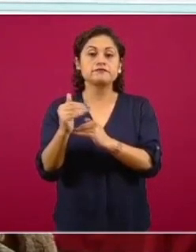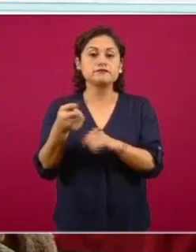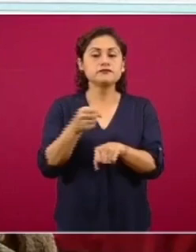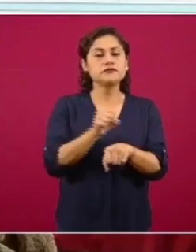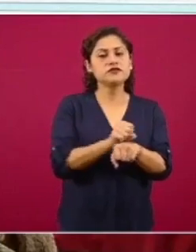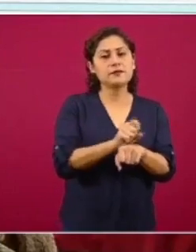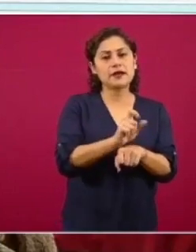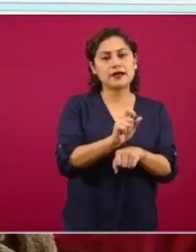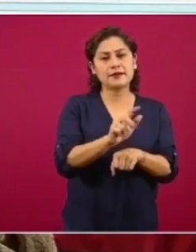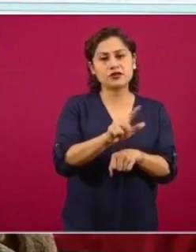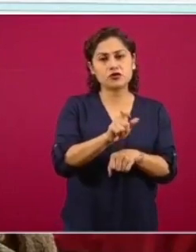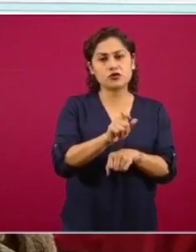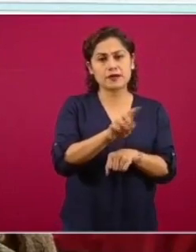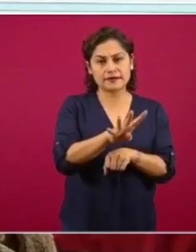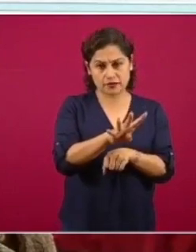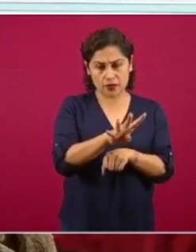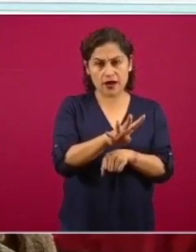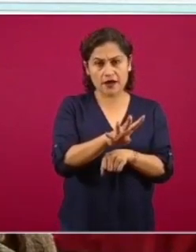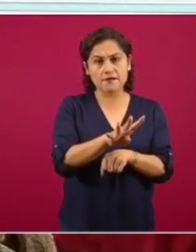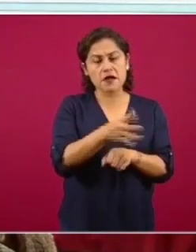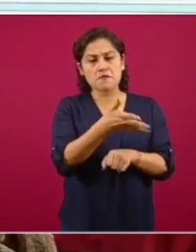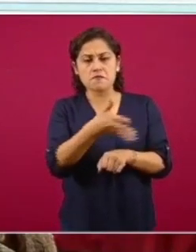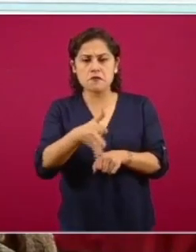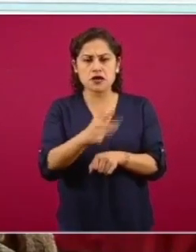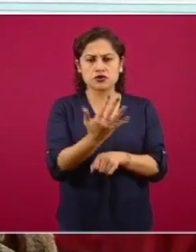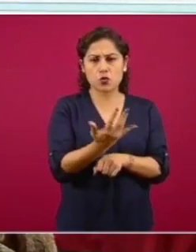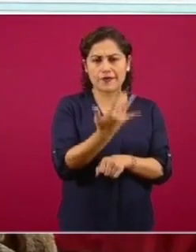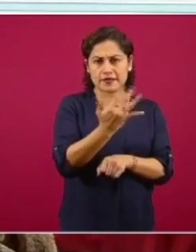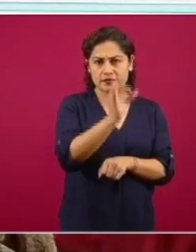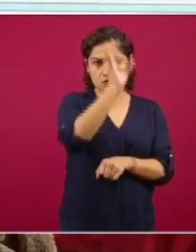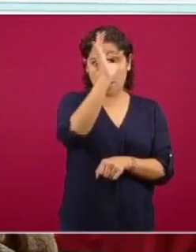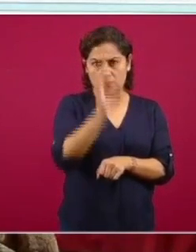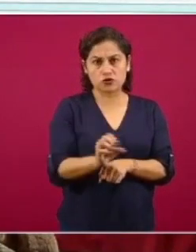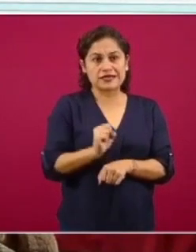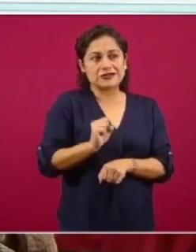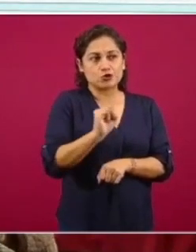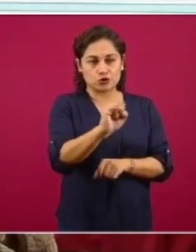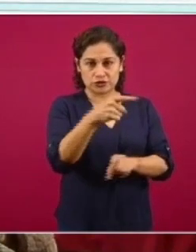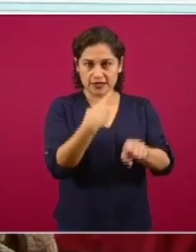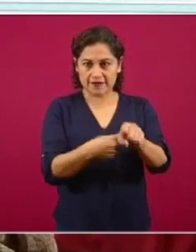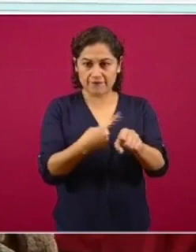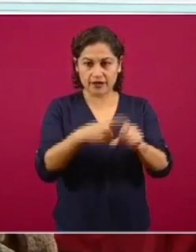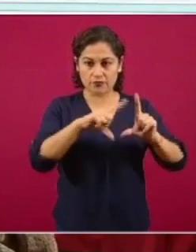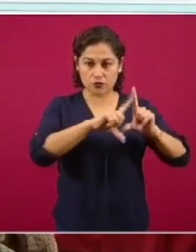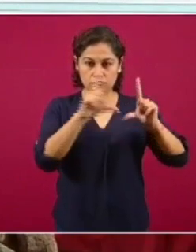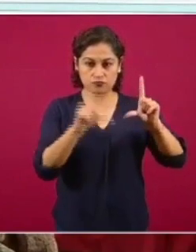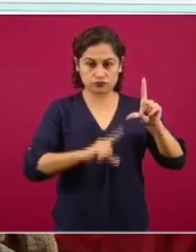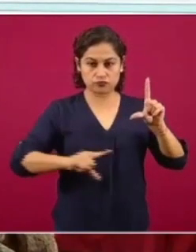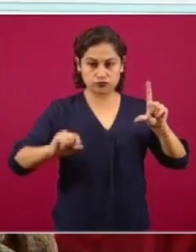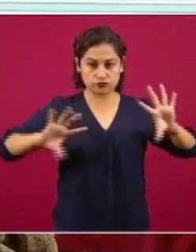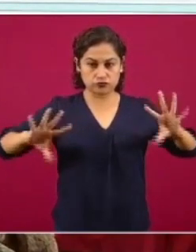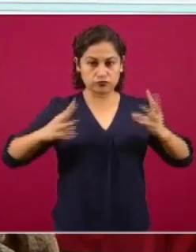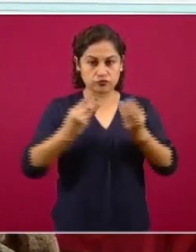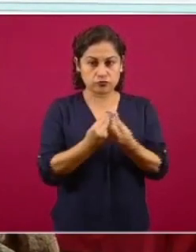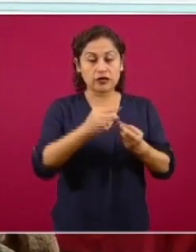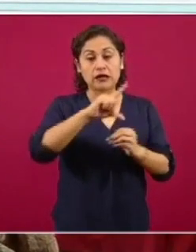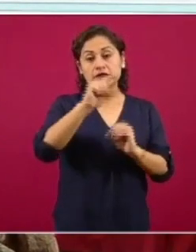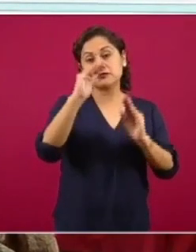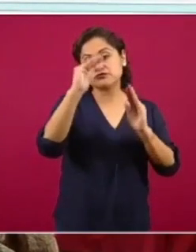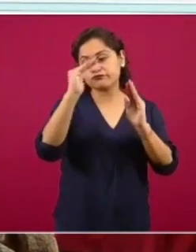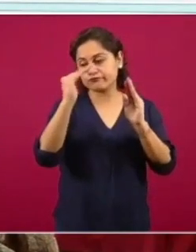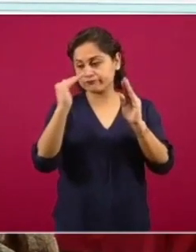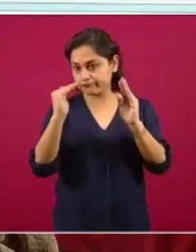28-29, que estuvimos prácticamente cerca del 55% a nivel nacional, y de ahí hubo un descenso